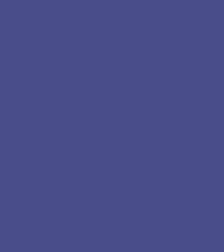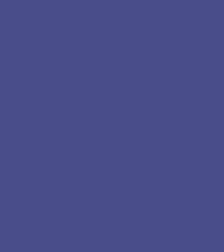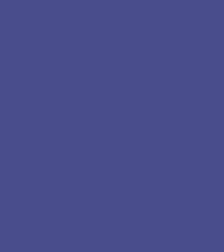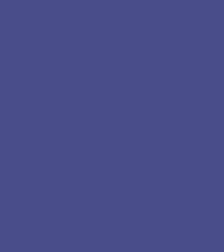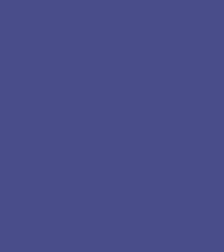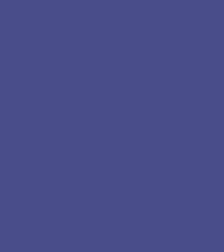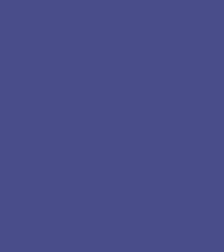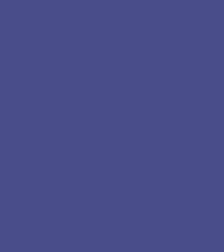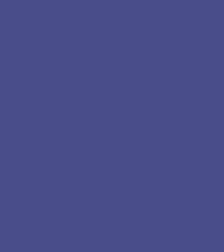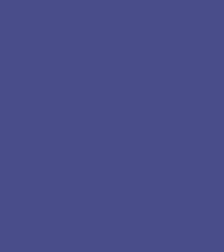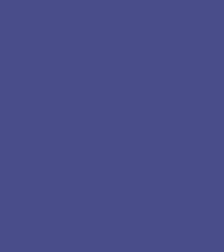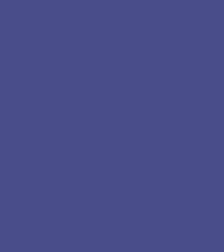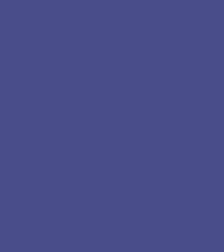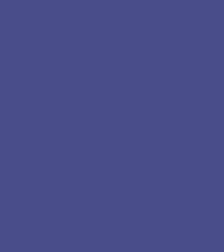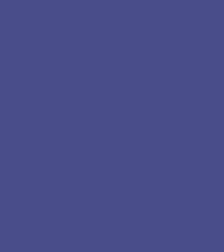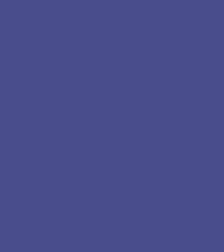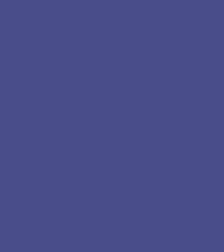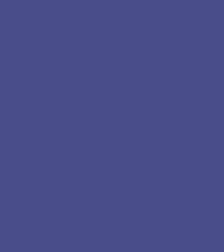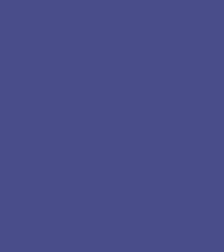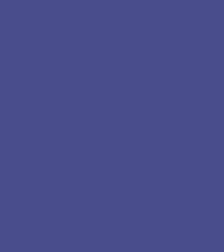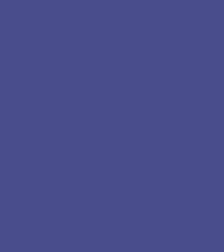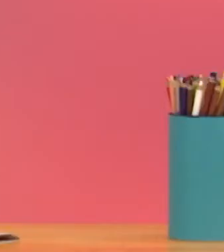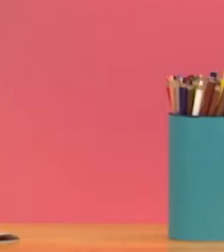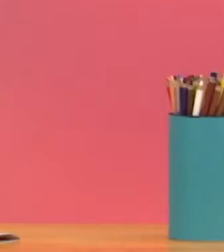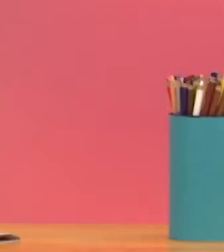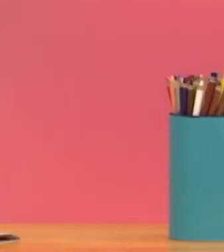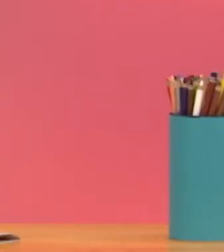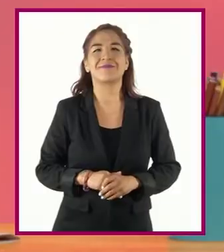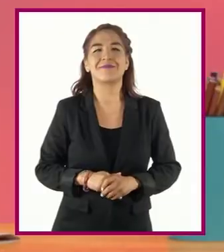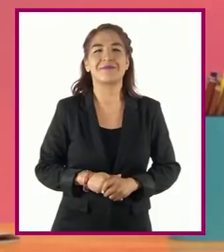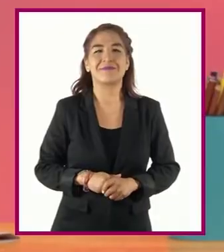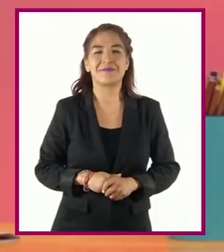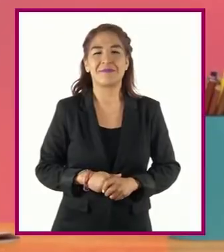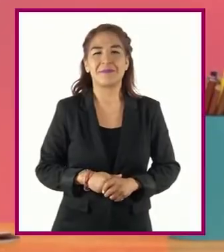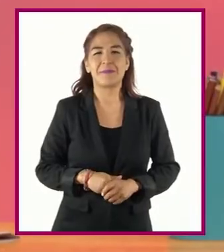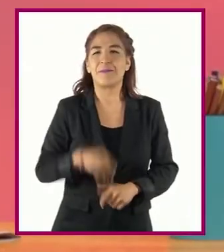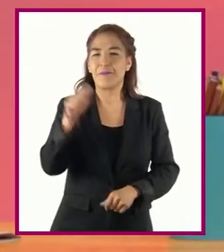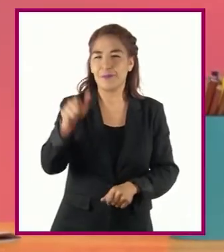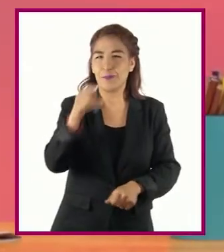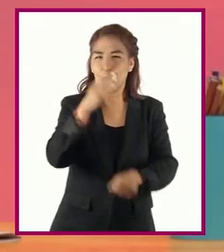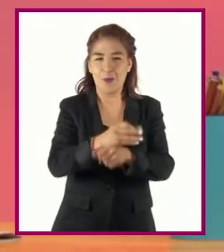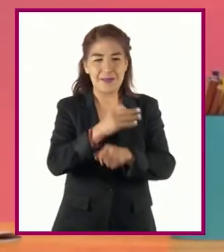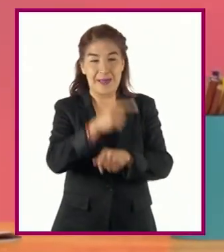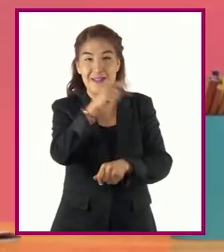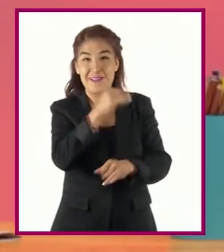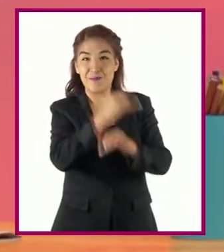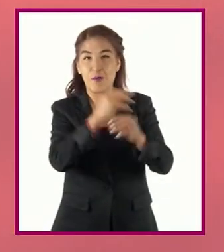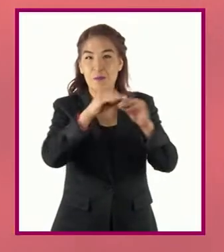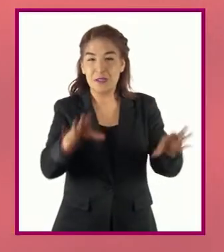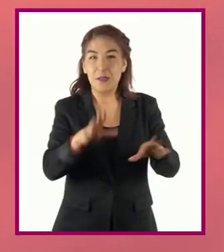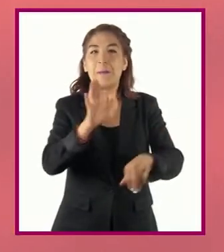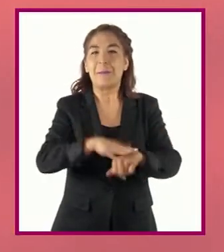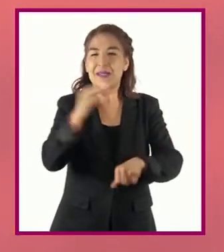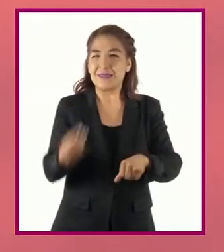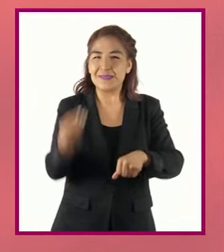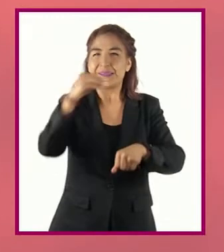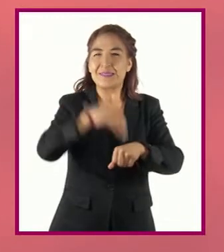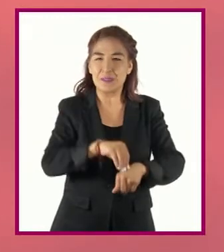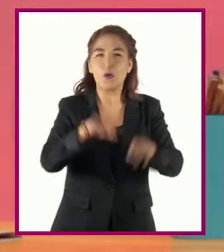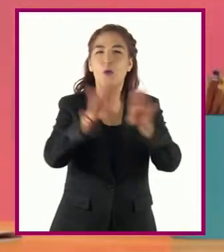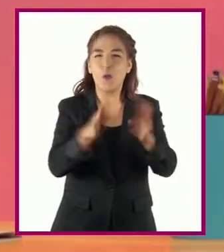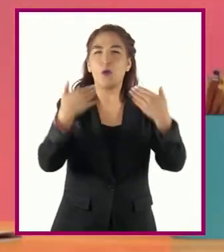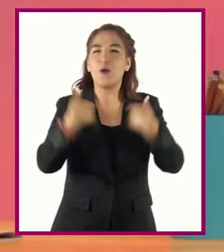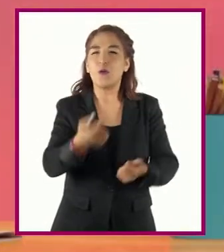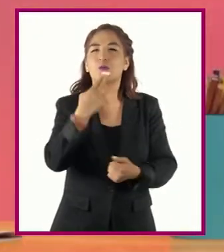todo, sino, en cambio. Profesora, para complementar esta información y entender mejor el uso de